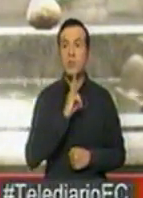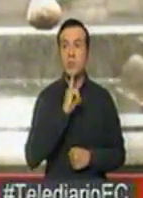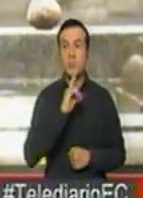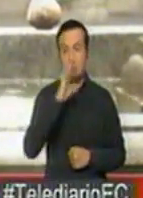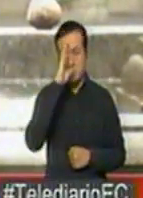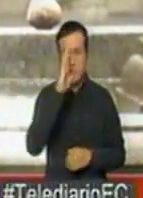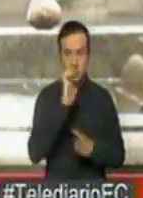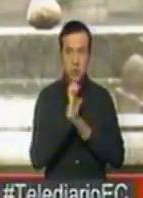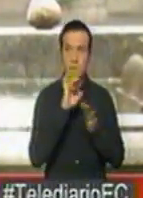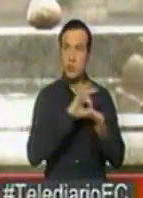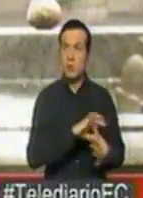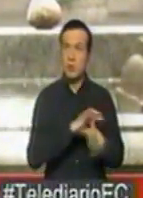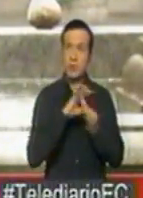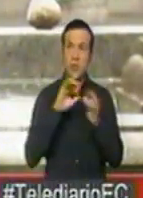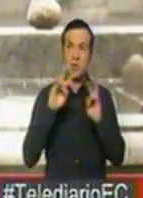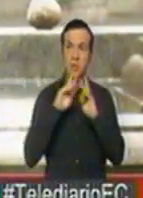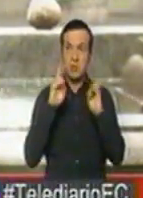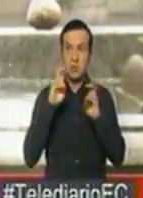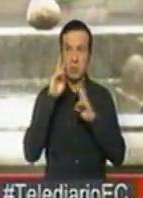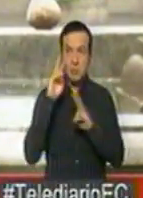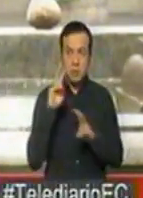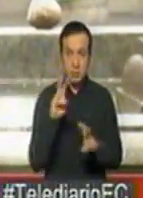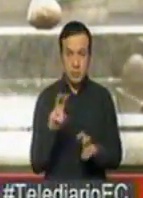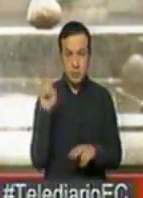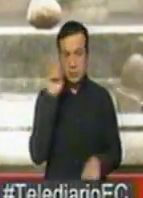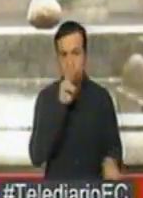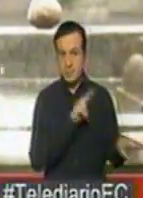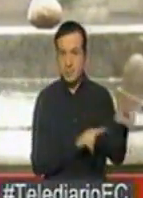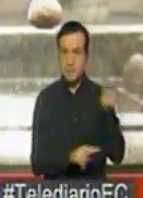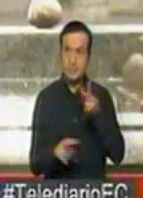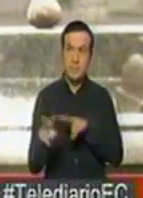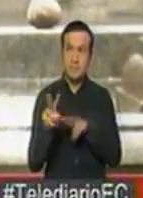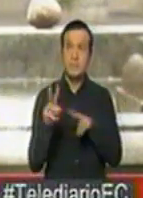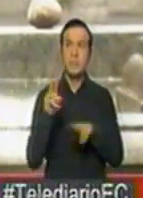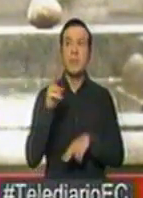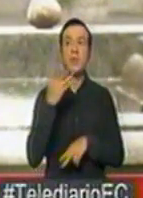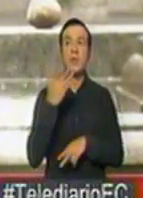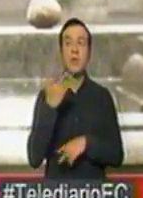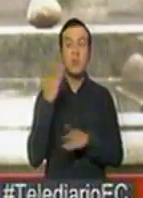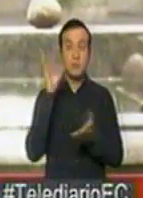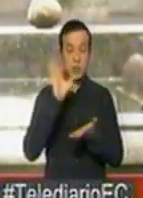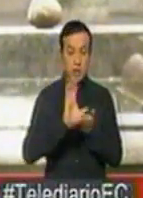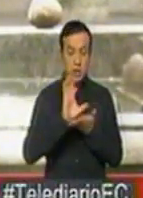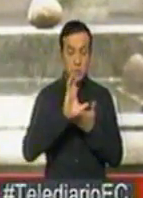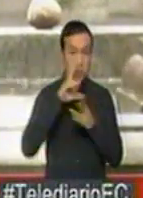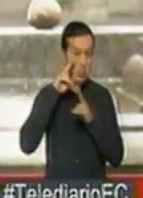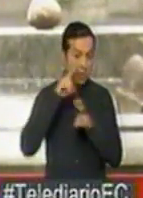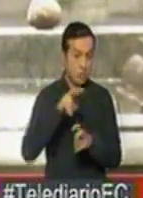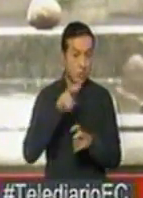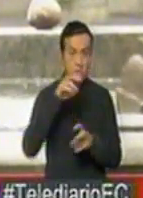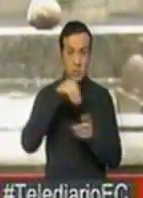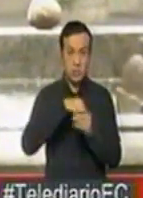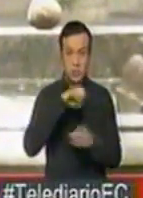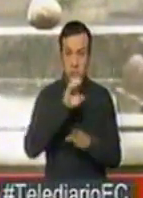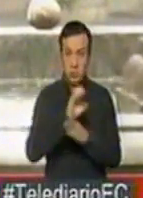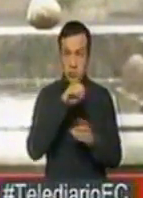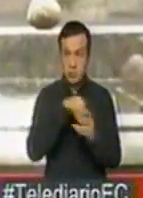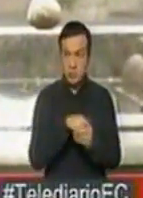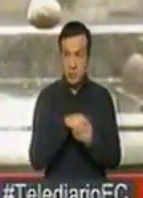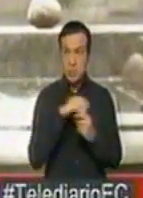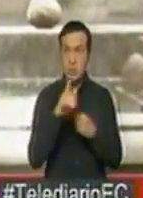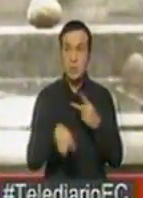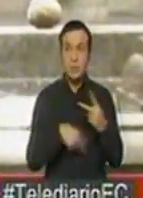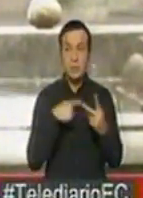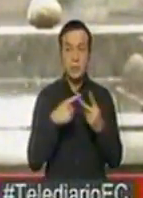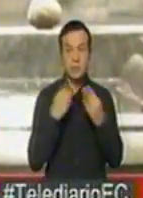policía ecuatoriana para temas de investigación criminal, la construcción del centro de investigación criminal aquí en el Ecuador,